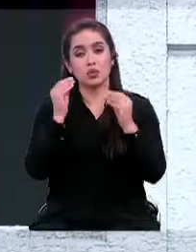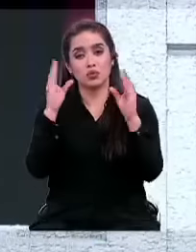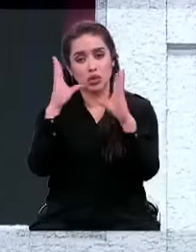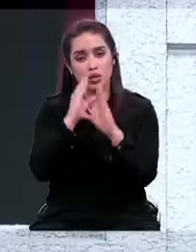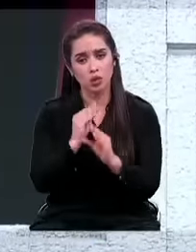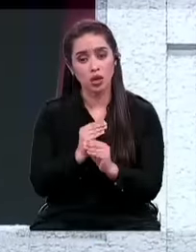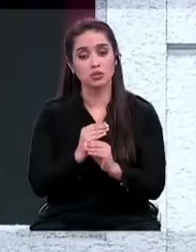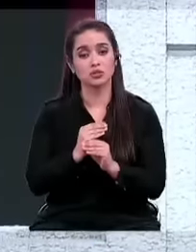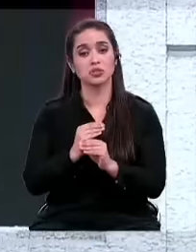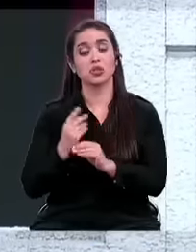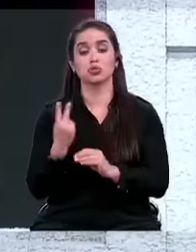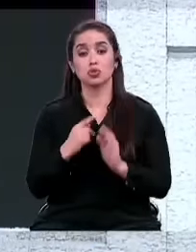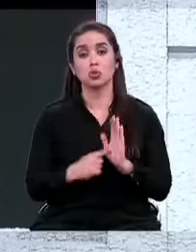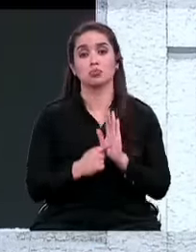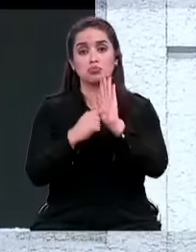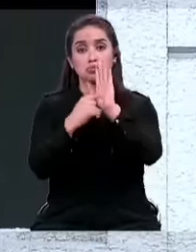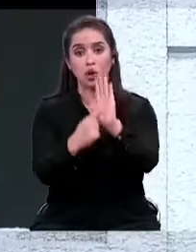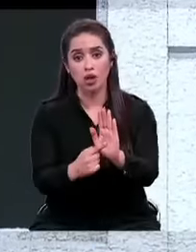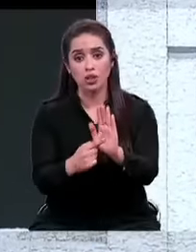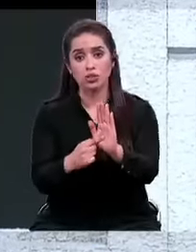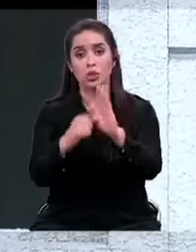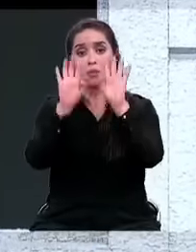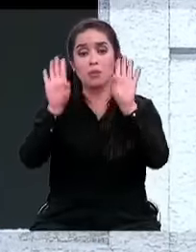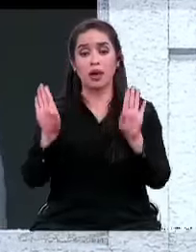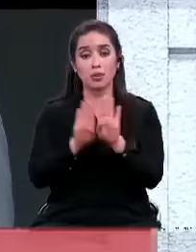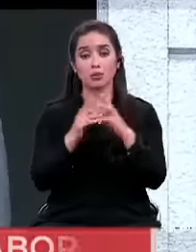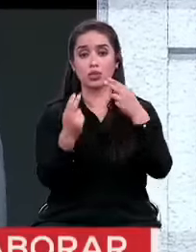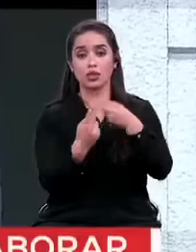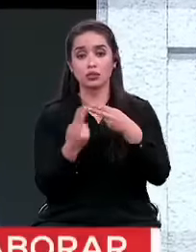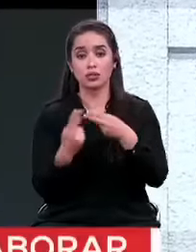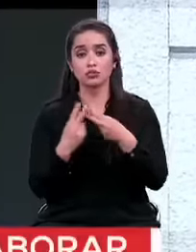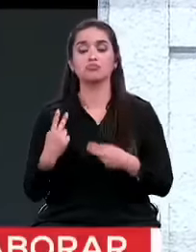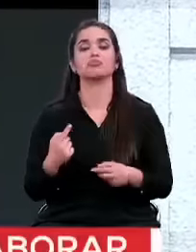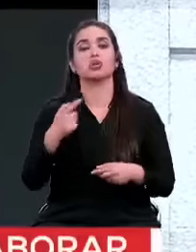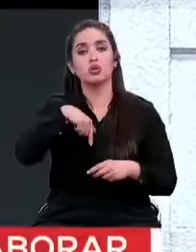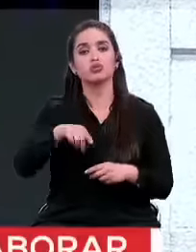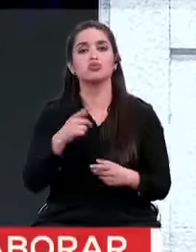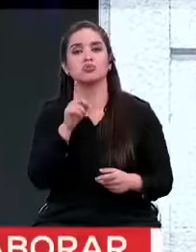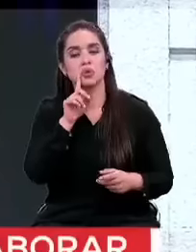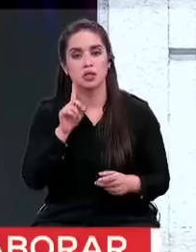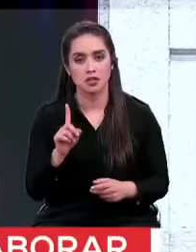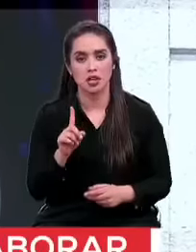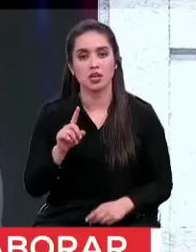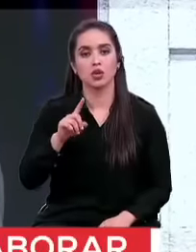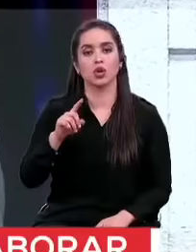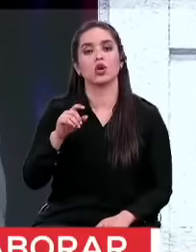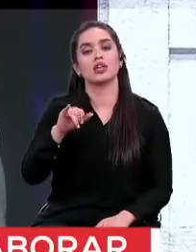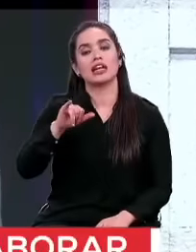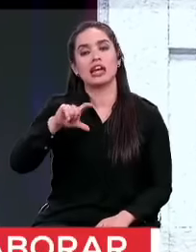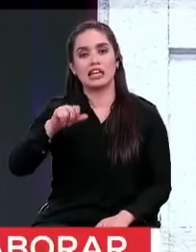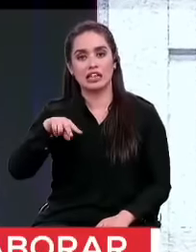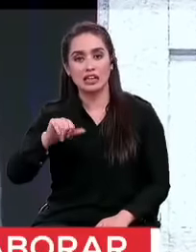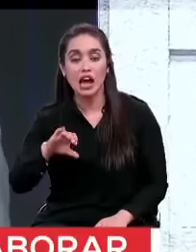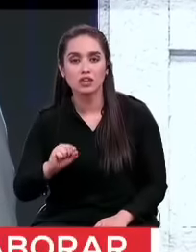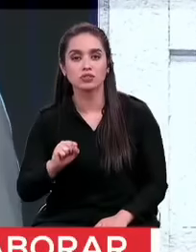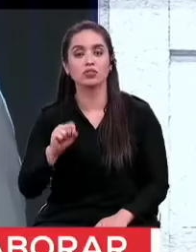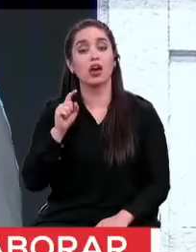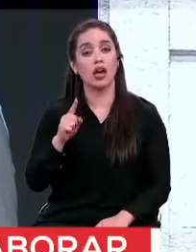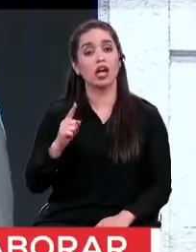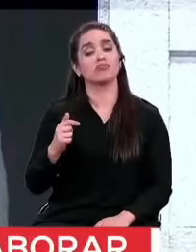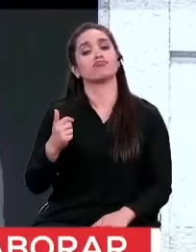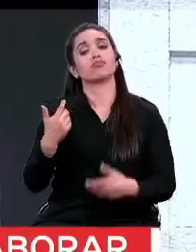Nos encontramos en directo transmitiendo para El Muro en la Teletón y nos encontramos en esta oportunidad con don Ignacio Gutiérrez, quien ha